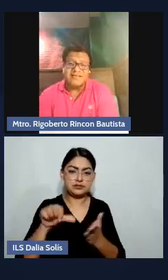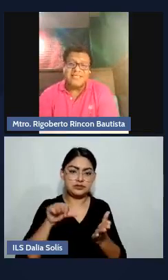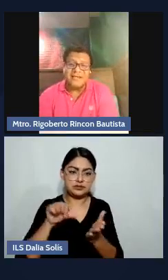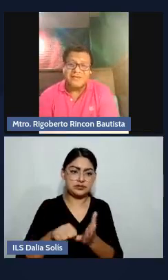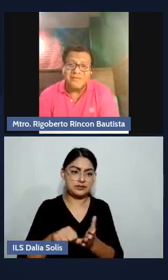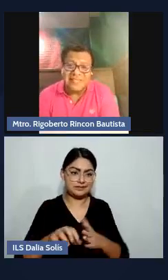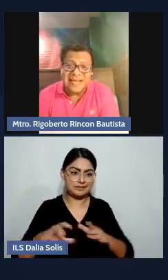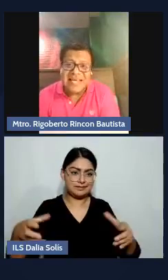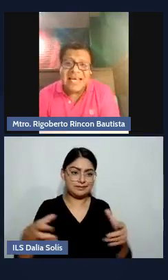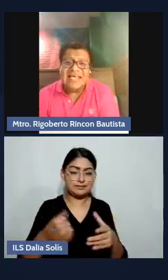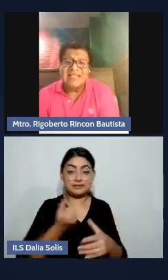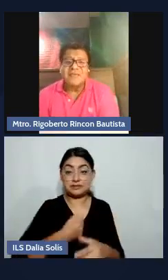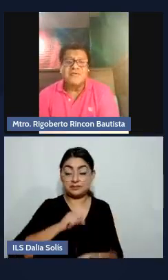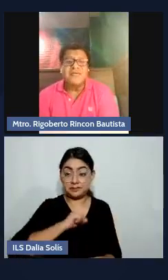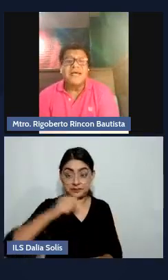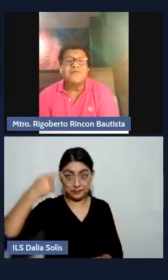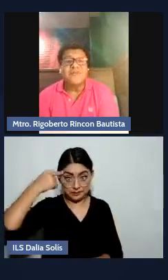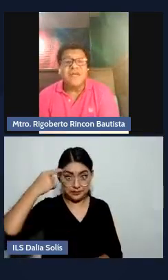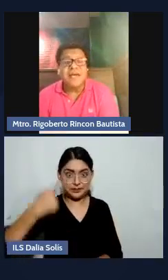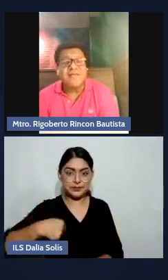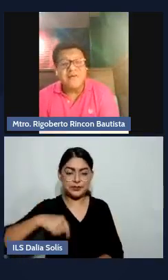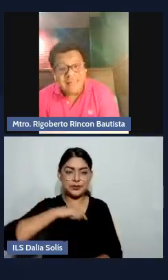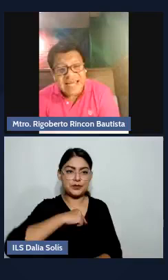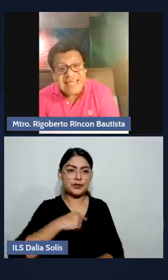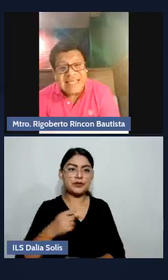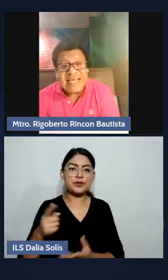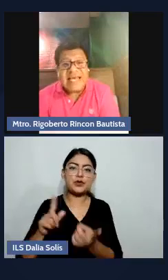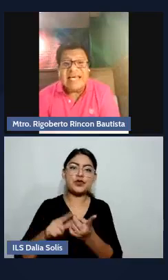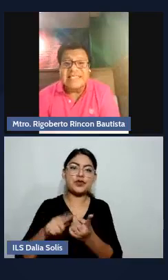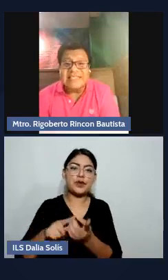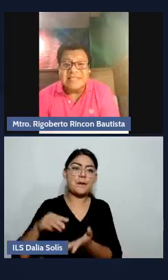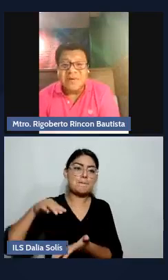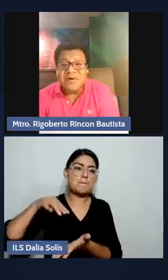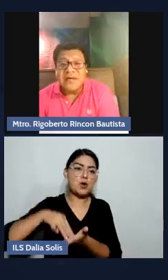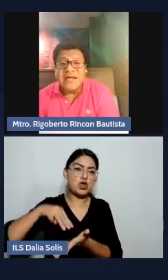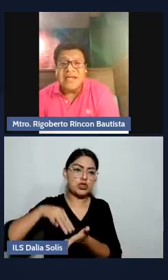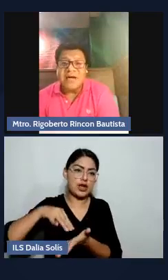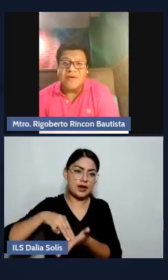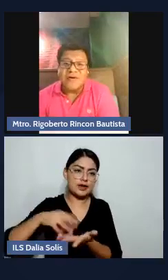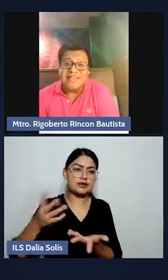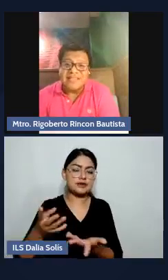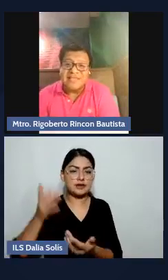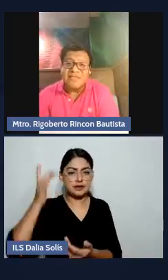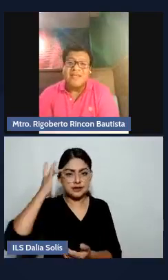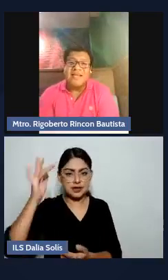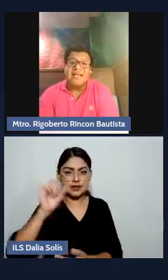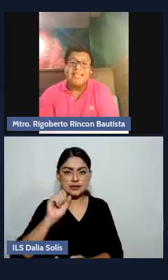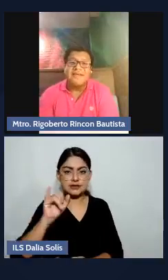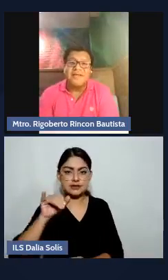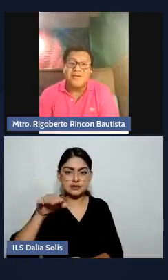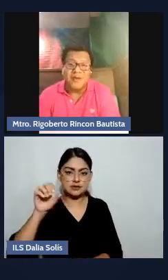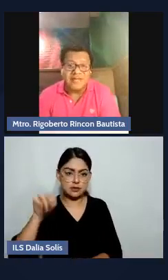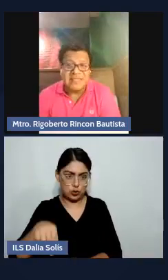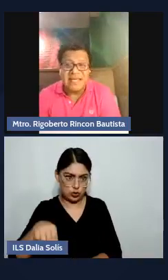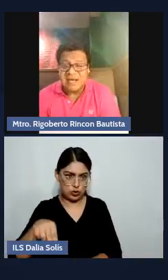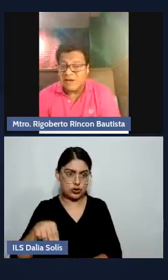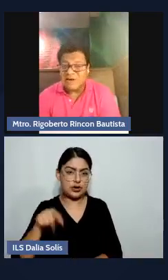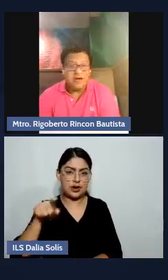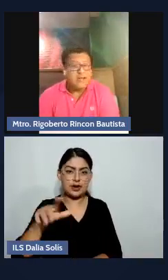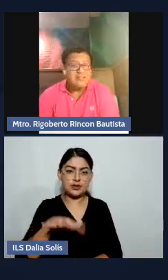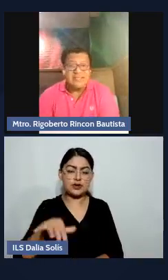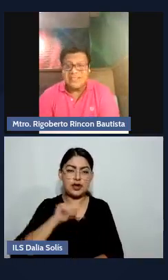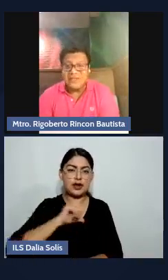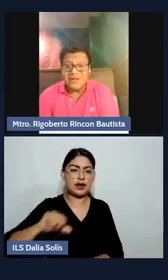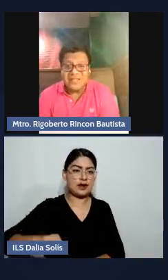mental, estamos ubicados en Portales, en San Simón, en la colonia San Simón, en la alcaldía Benito Juárez. Horarios de atención